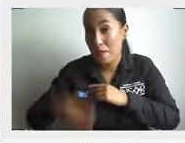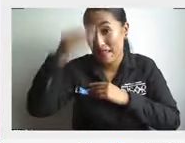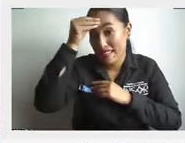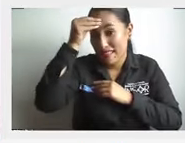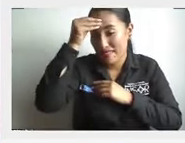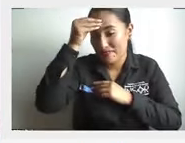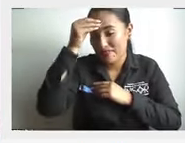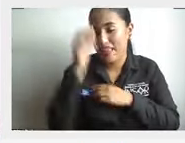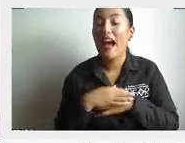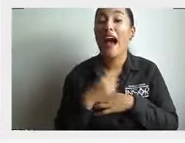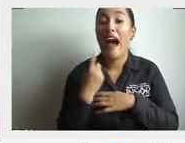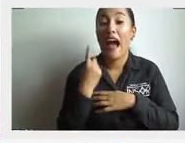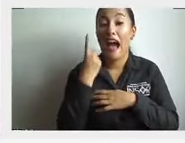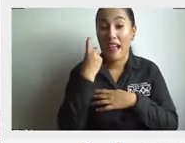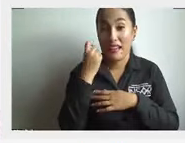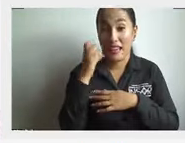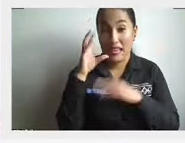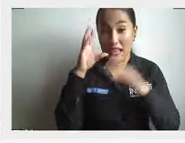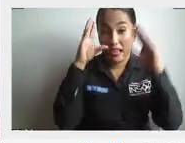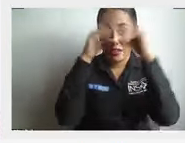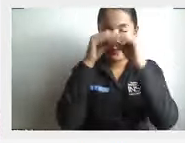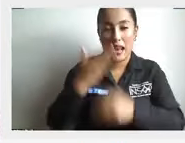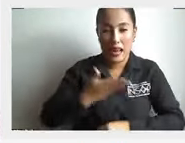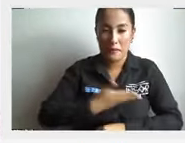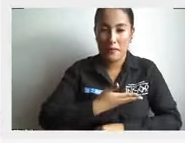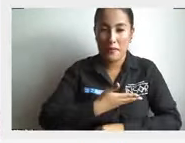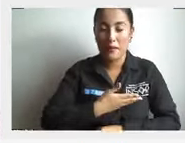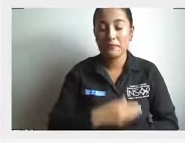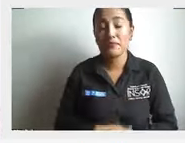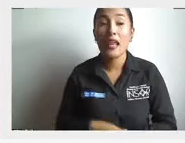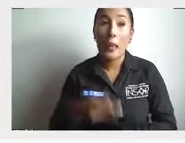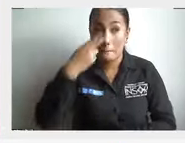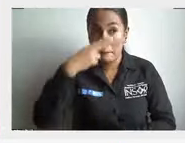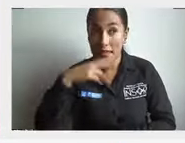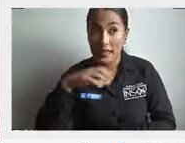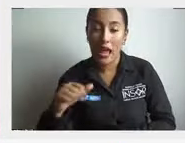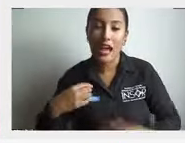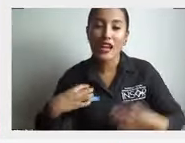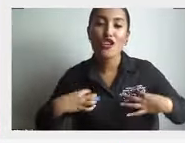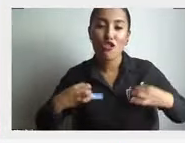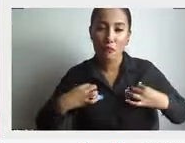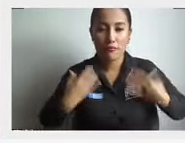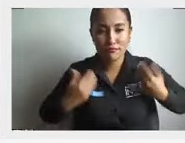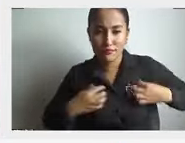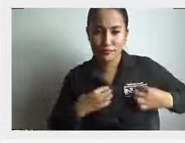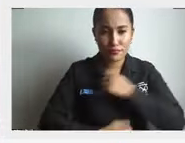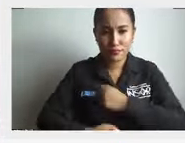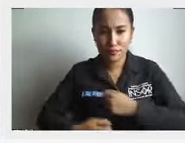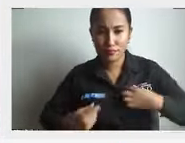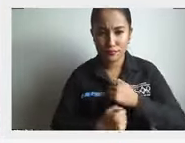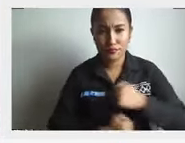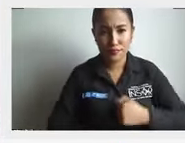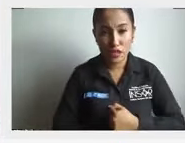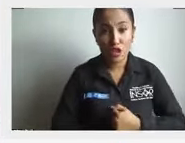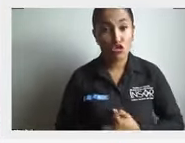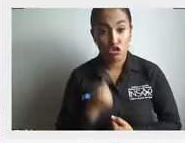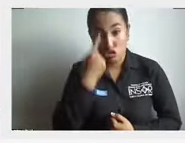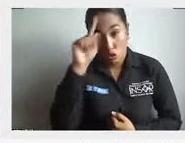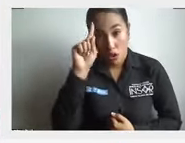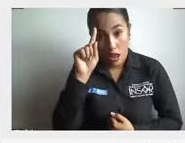mamá, ella ya se vestía sola, pero no se bañaba sola y en este tiempo hemos logrado que se bañe sola,